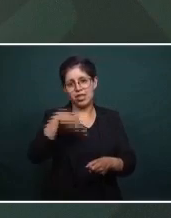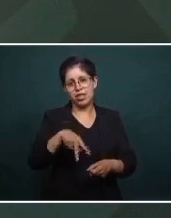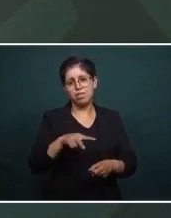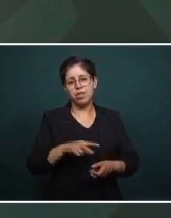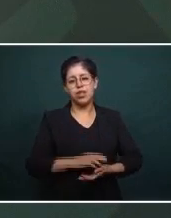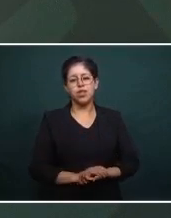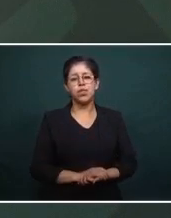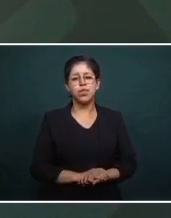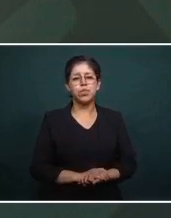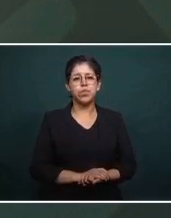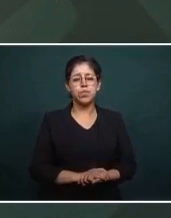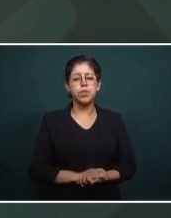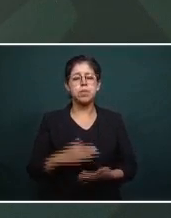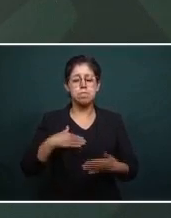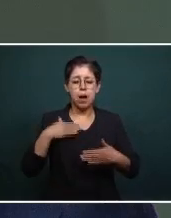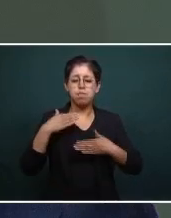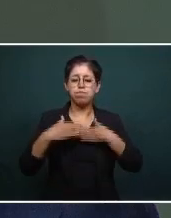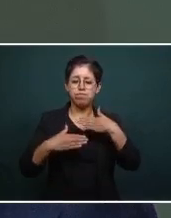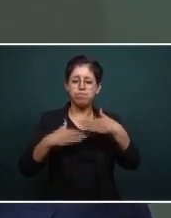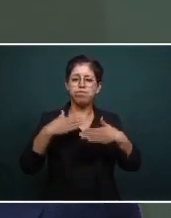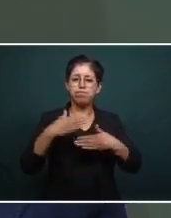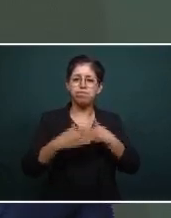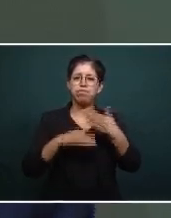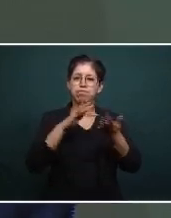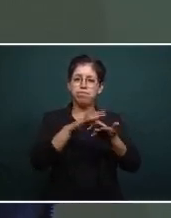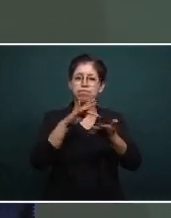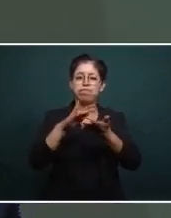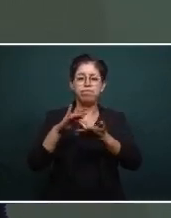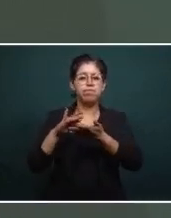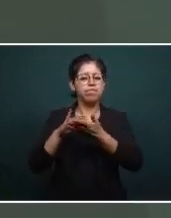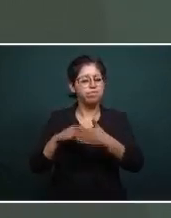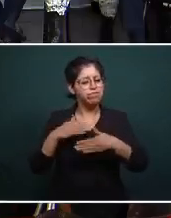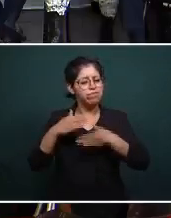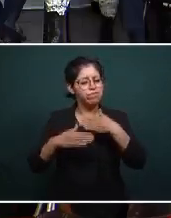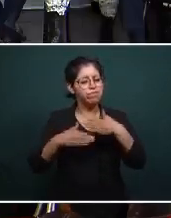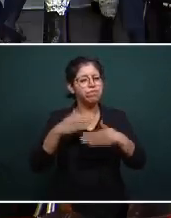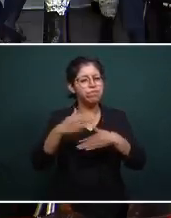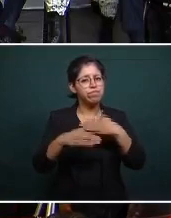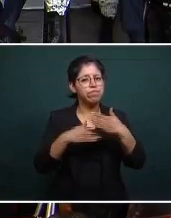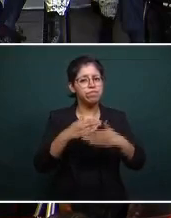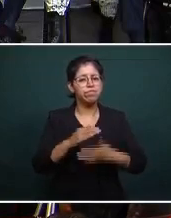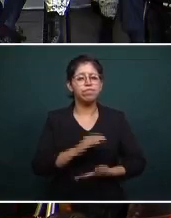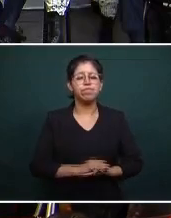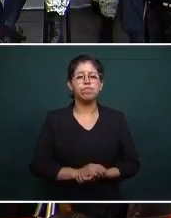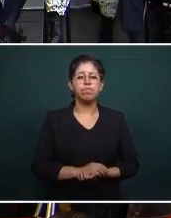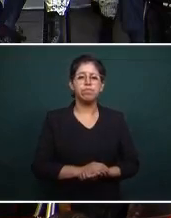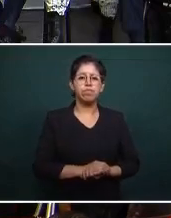y vamos a ir apoyando cada vez más a